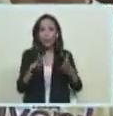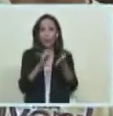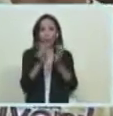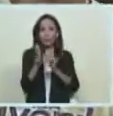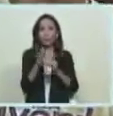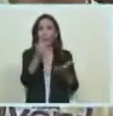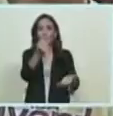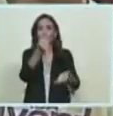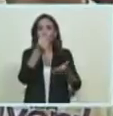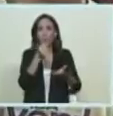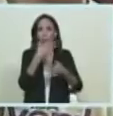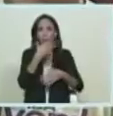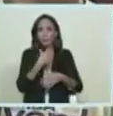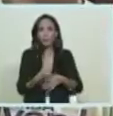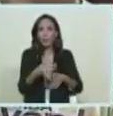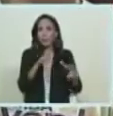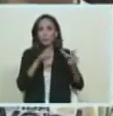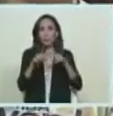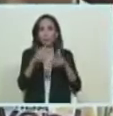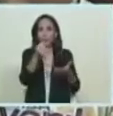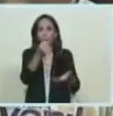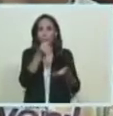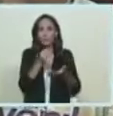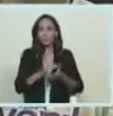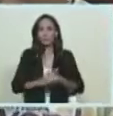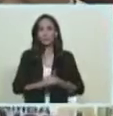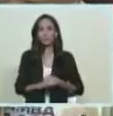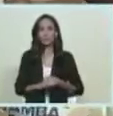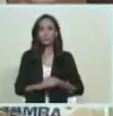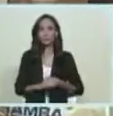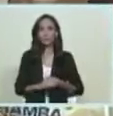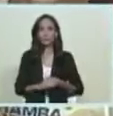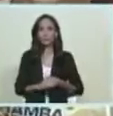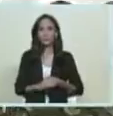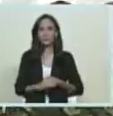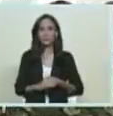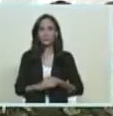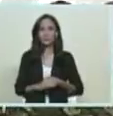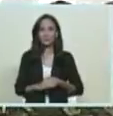El bono navideño, presidente. El niño Maduro te llegó. El niño Maduro.